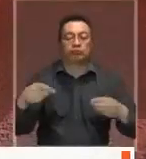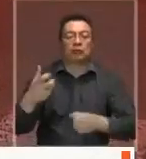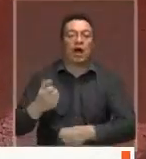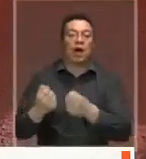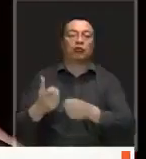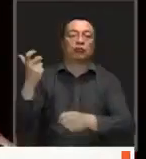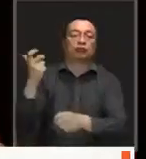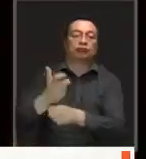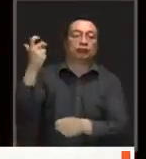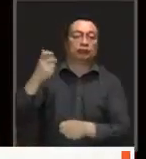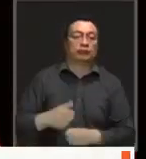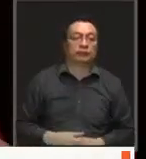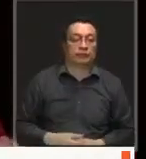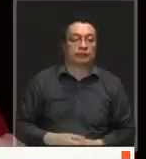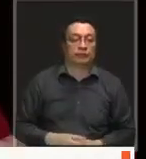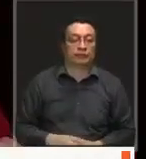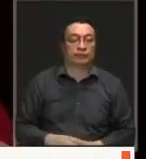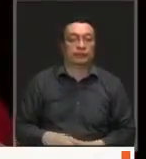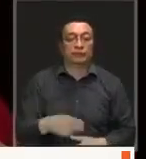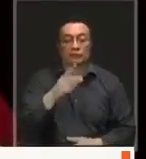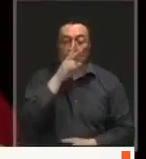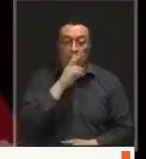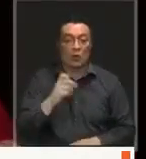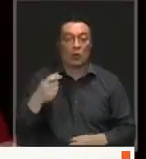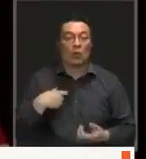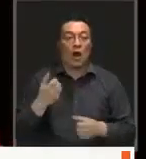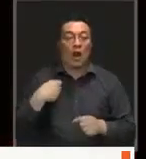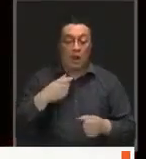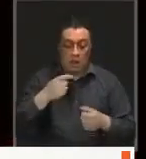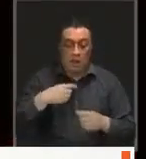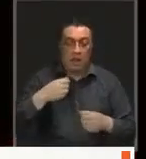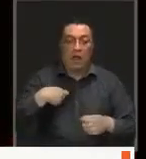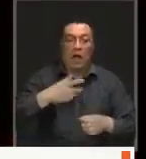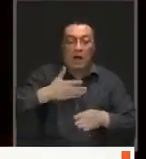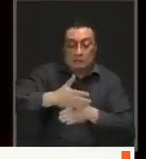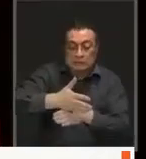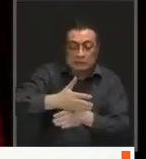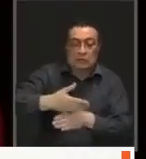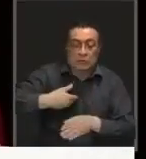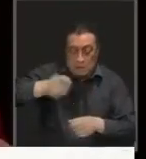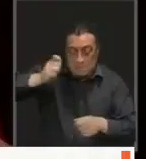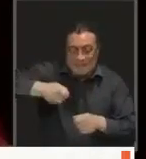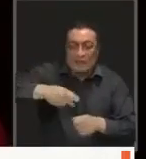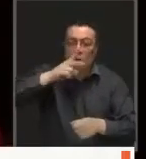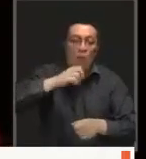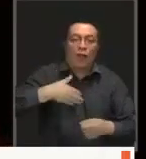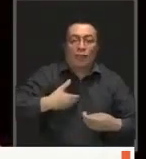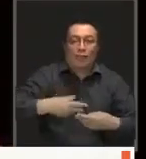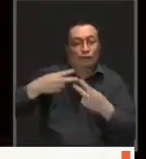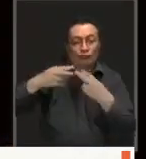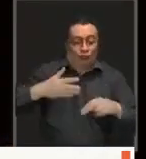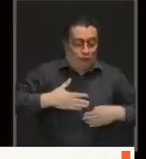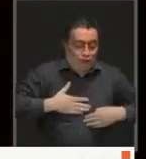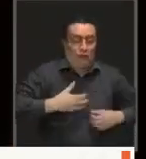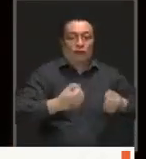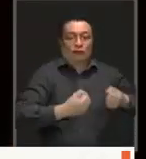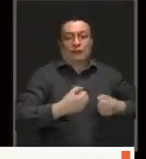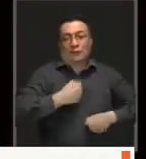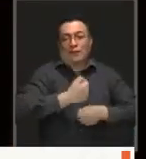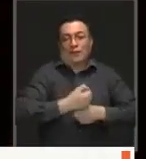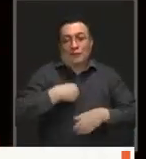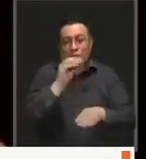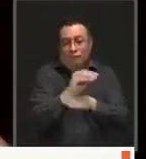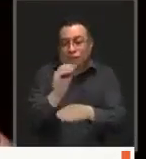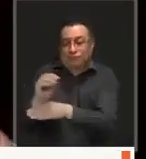trabajo como que un carpintero le roban el martillo Es decir en mi herramienta de trabajo el vehículo y con lo que mantengo